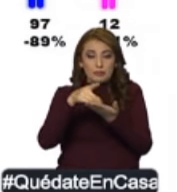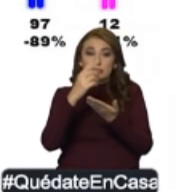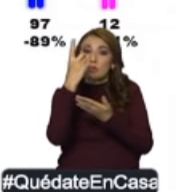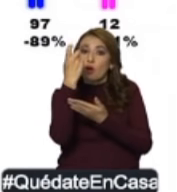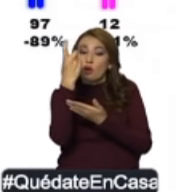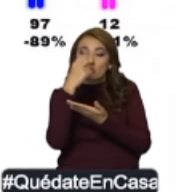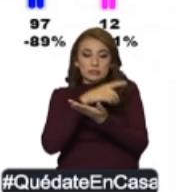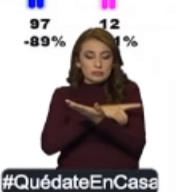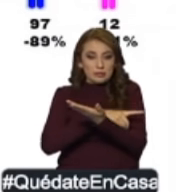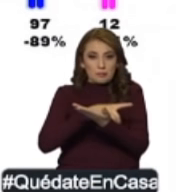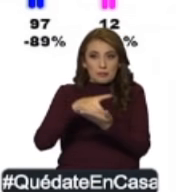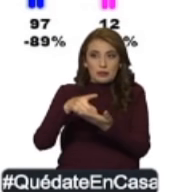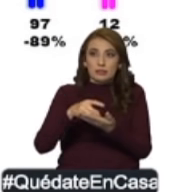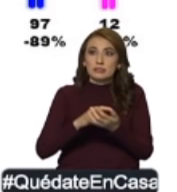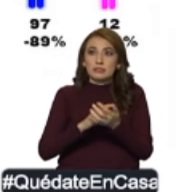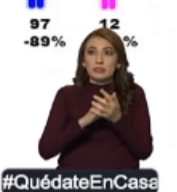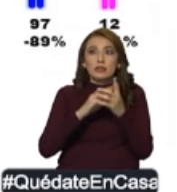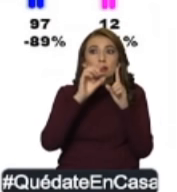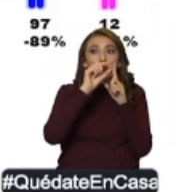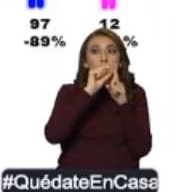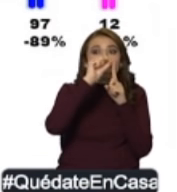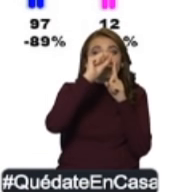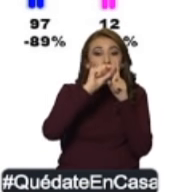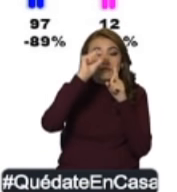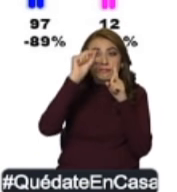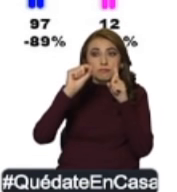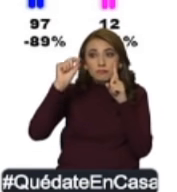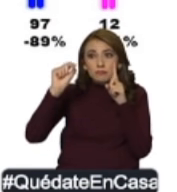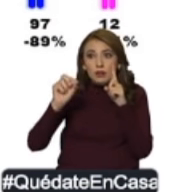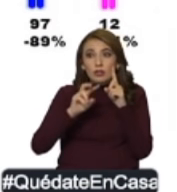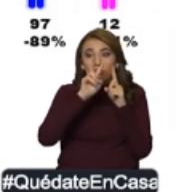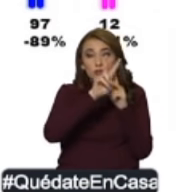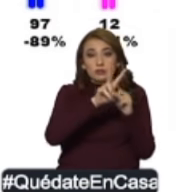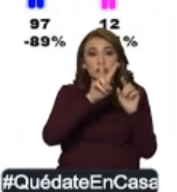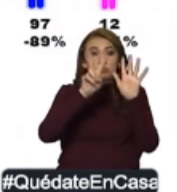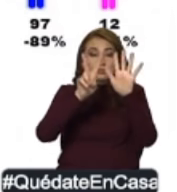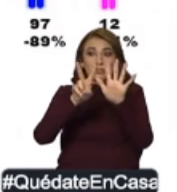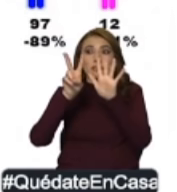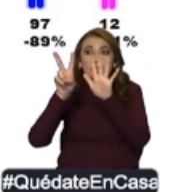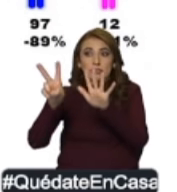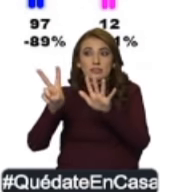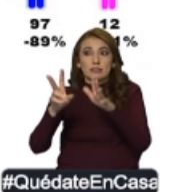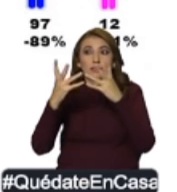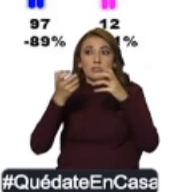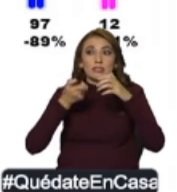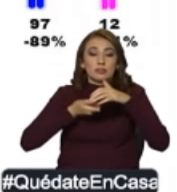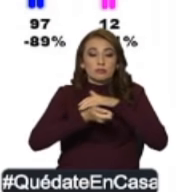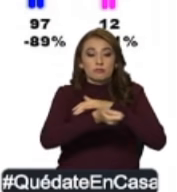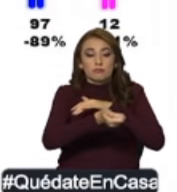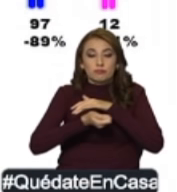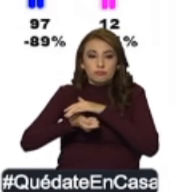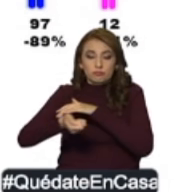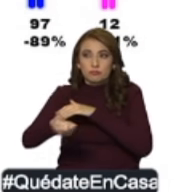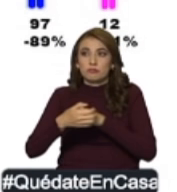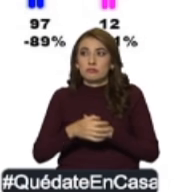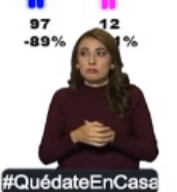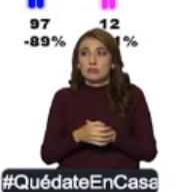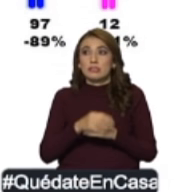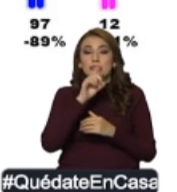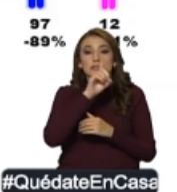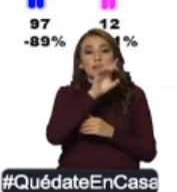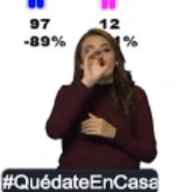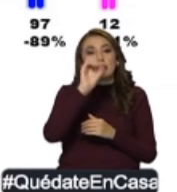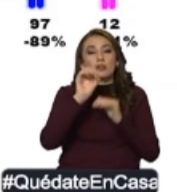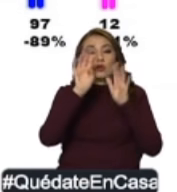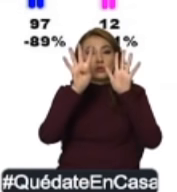y 15 días se registraron 277 homicidios intencionales, mientras que 109 homicidios intencionales